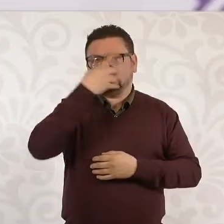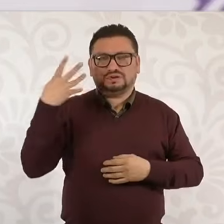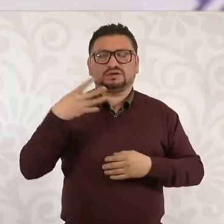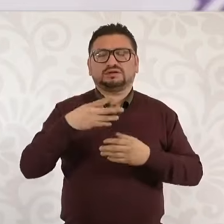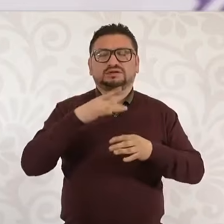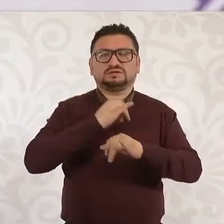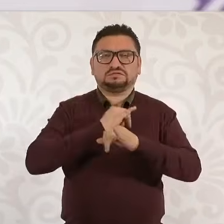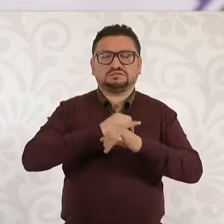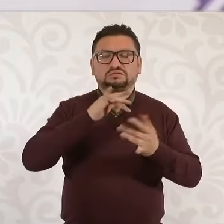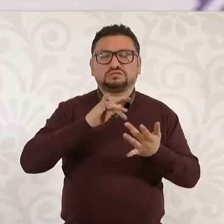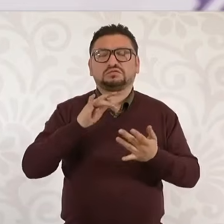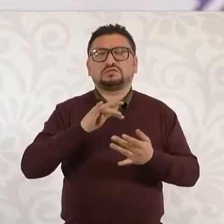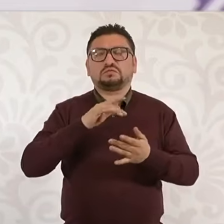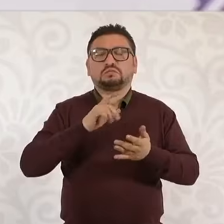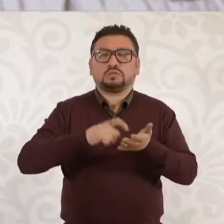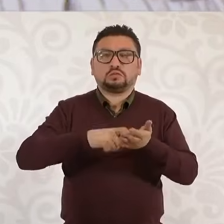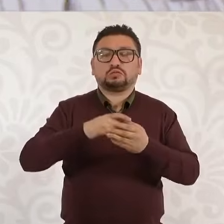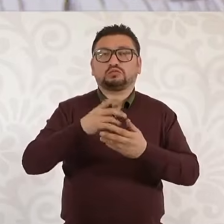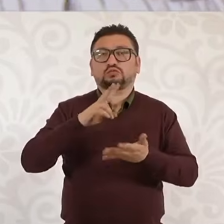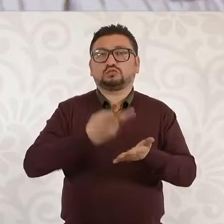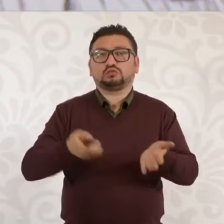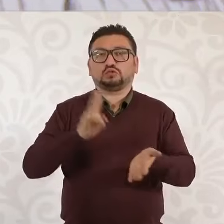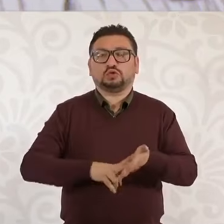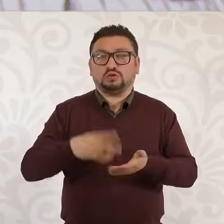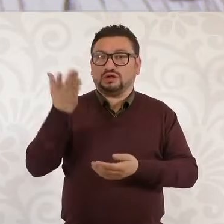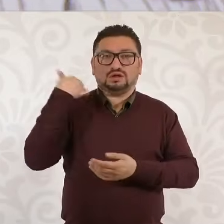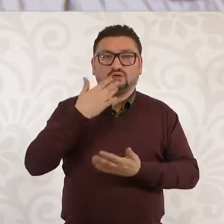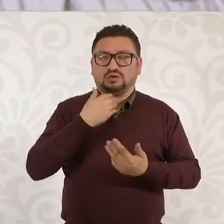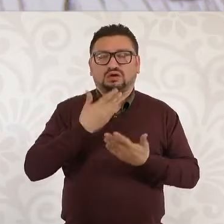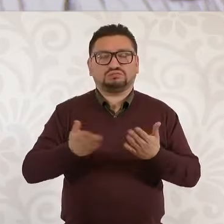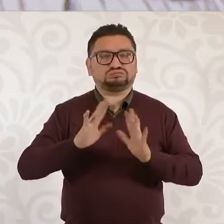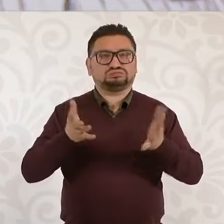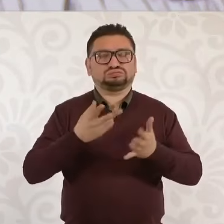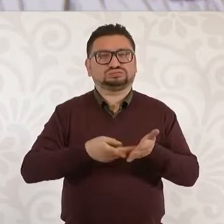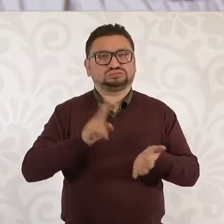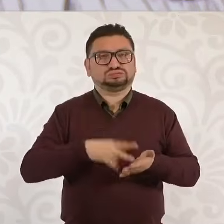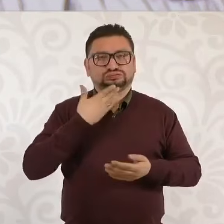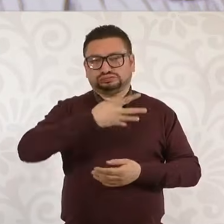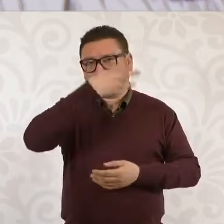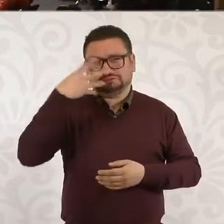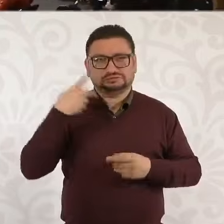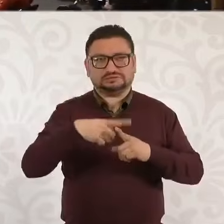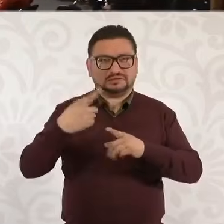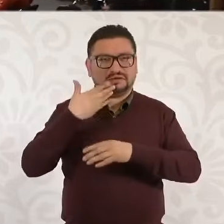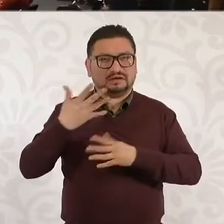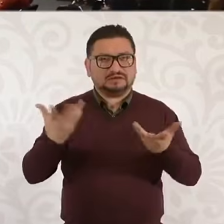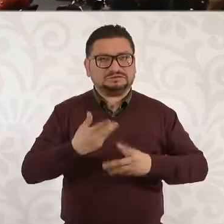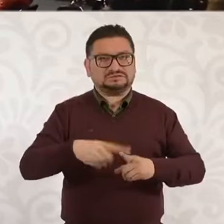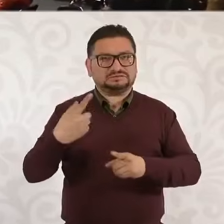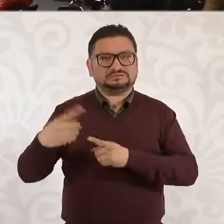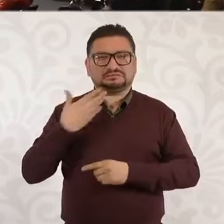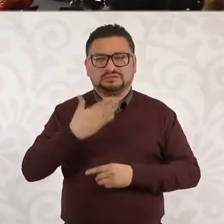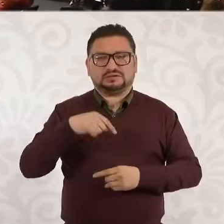una semana casi el doble, o sea, no había visas electrónicas. Entonces, varias acciones que ha